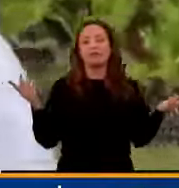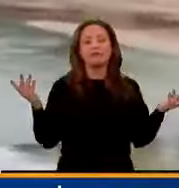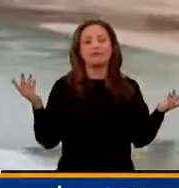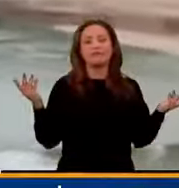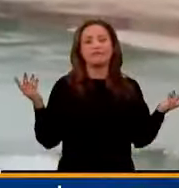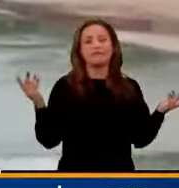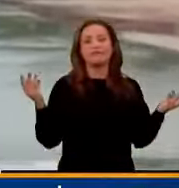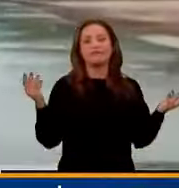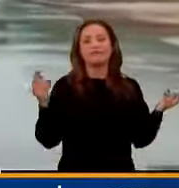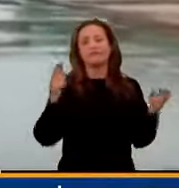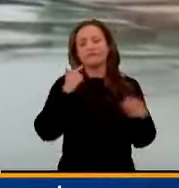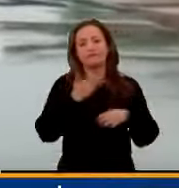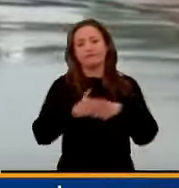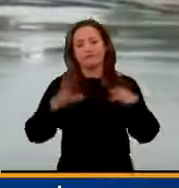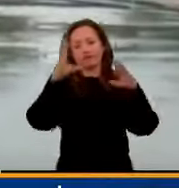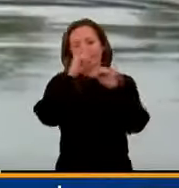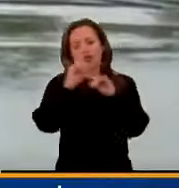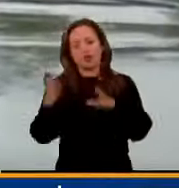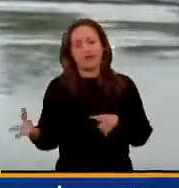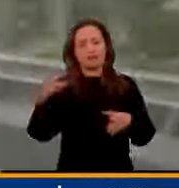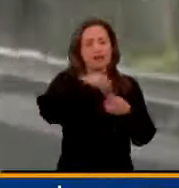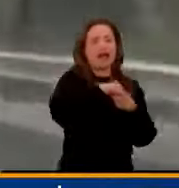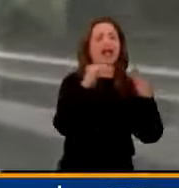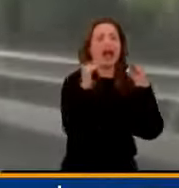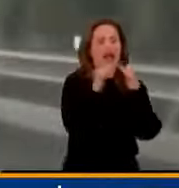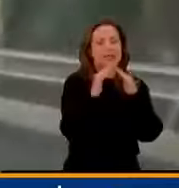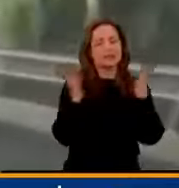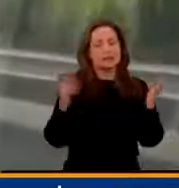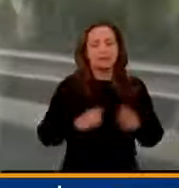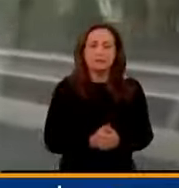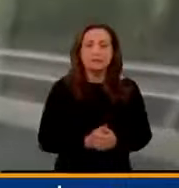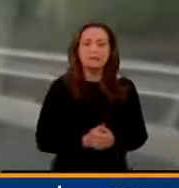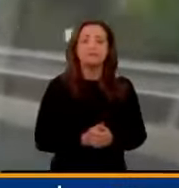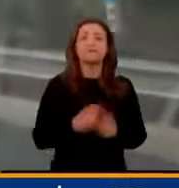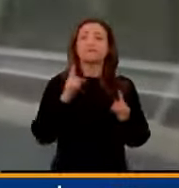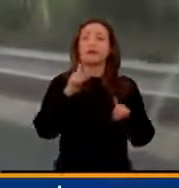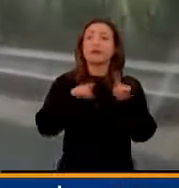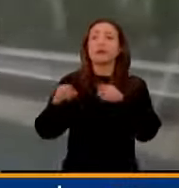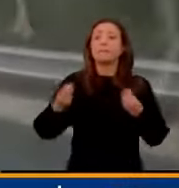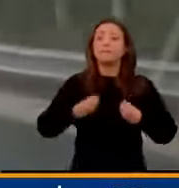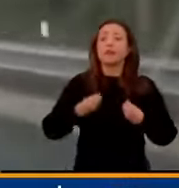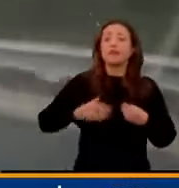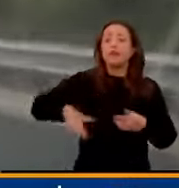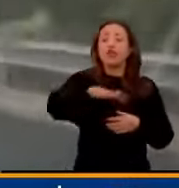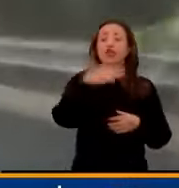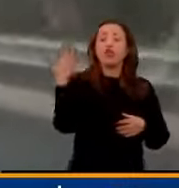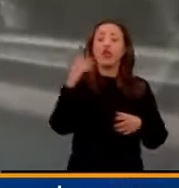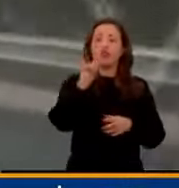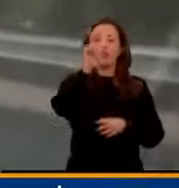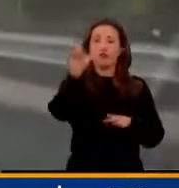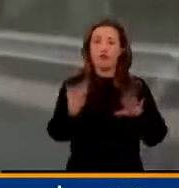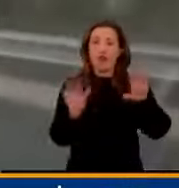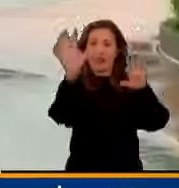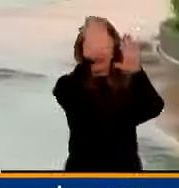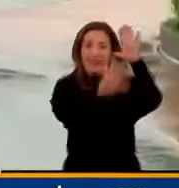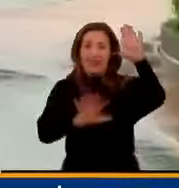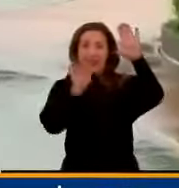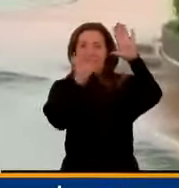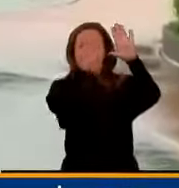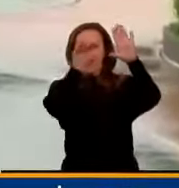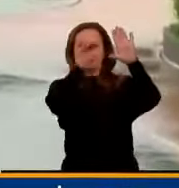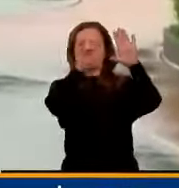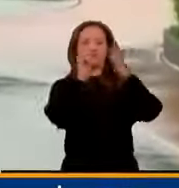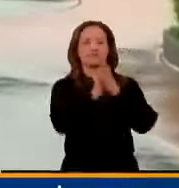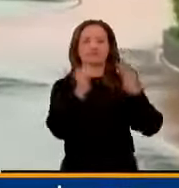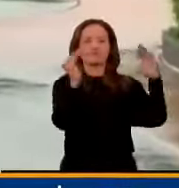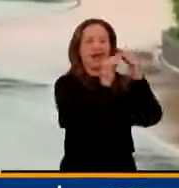la noche, vamos a estar en la casa ya para eso. Eso sí, quienes viven en el centro de Florida, antes de salir, dejaron su propiedad